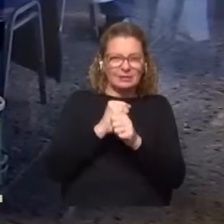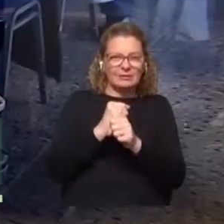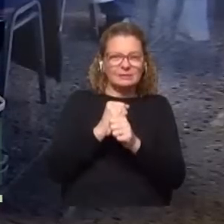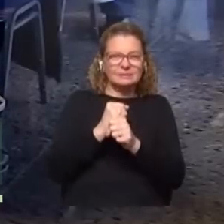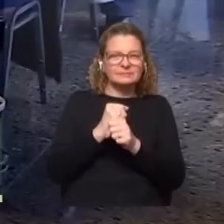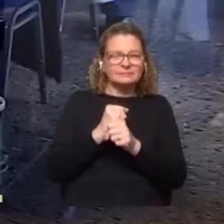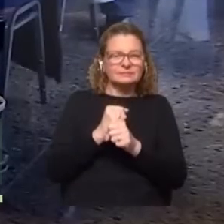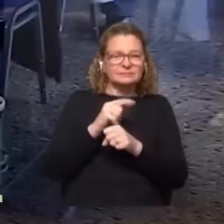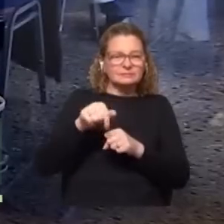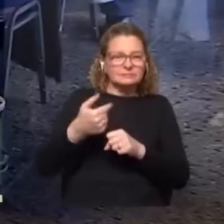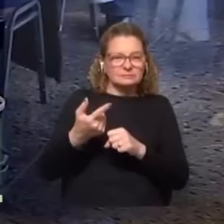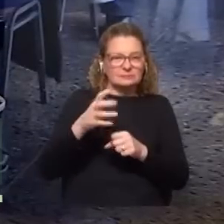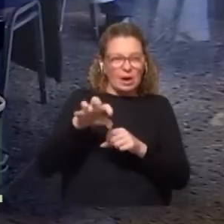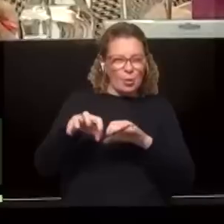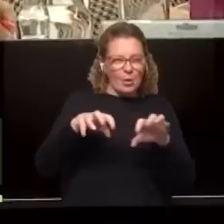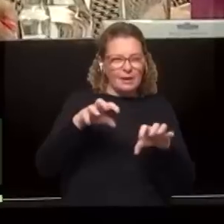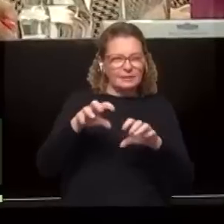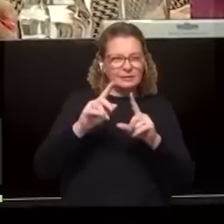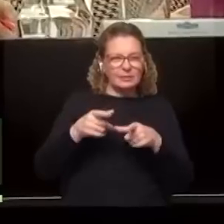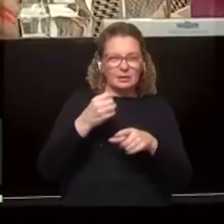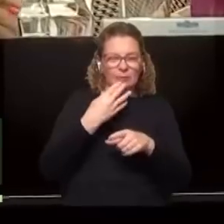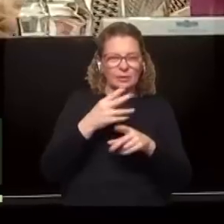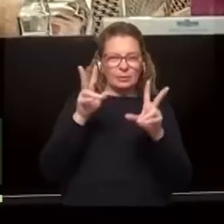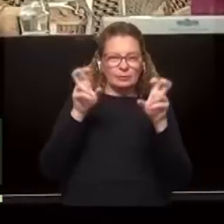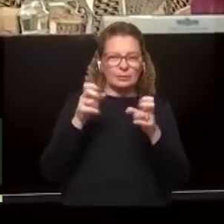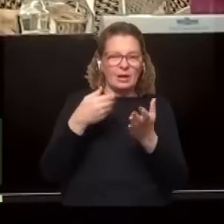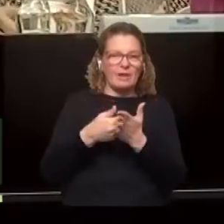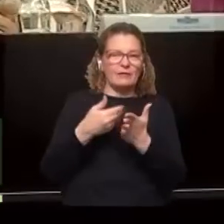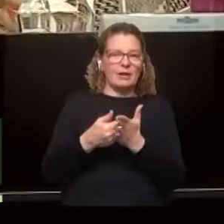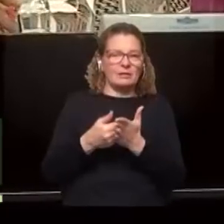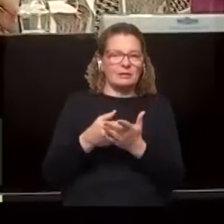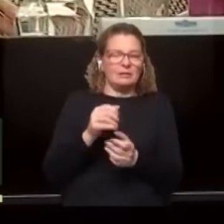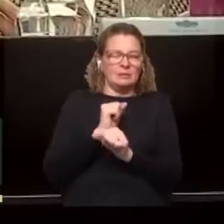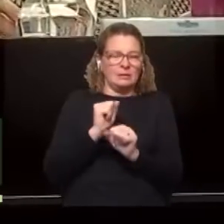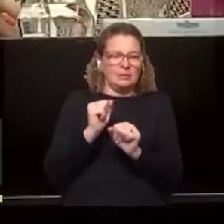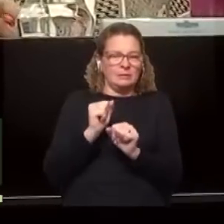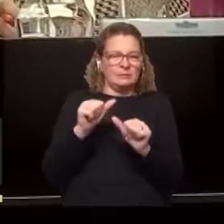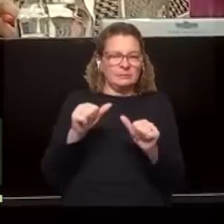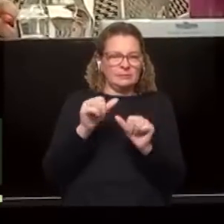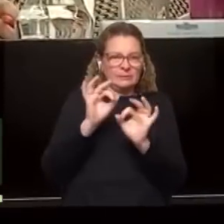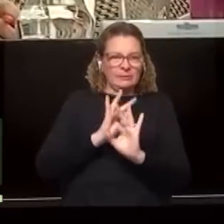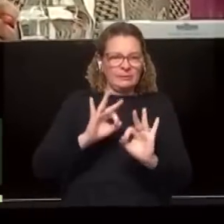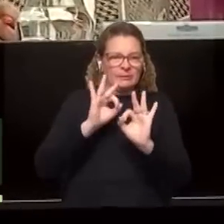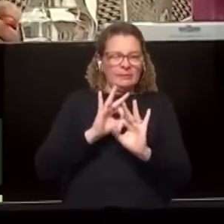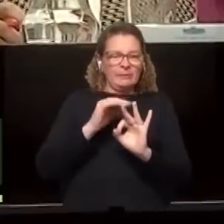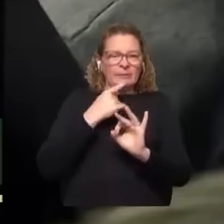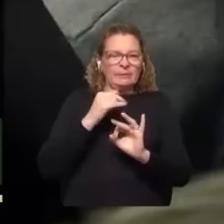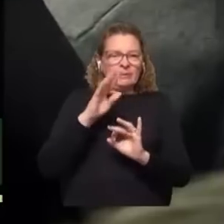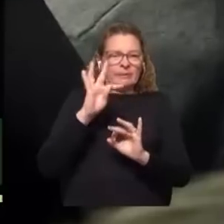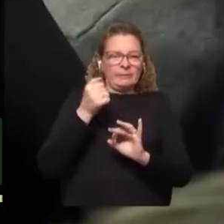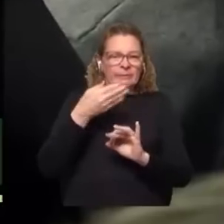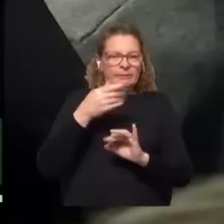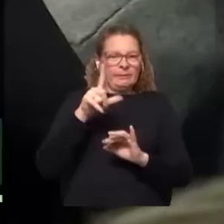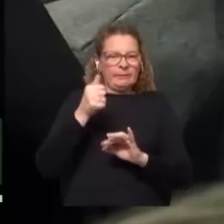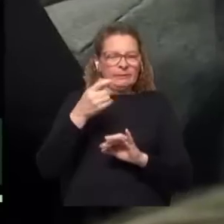y después hay áreas que bueno por un tema de recursos no se pueden no se puede hacer nada todavía como es el caso de la tablada